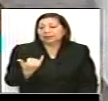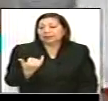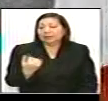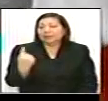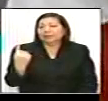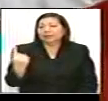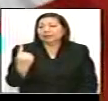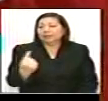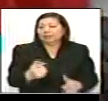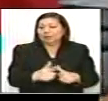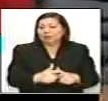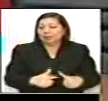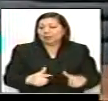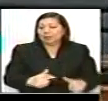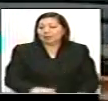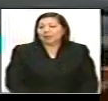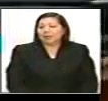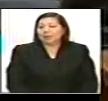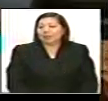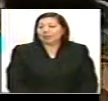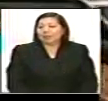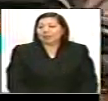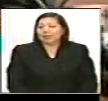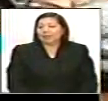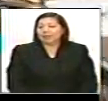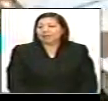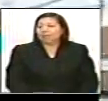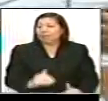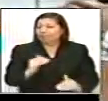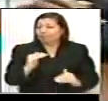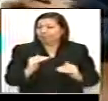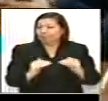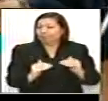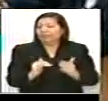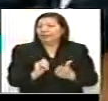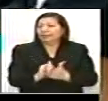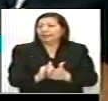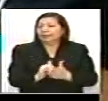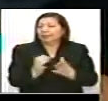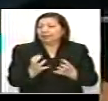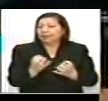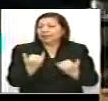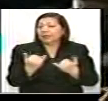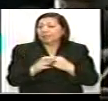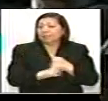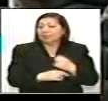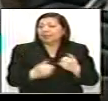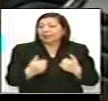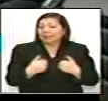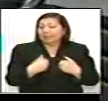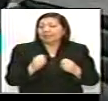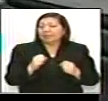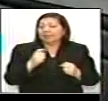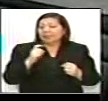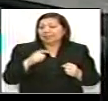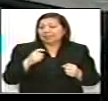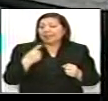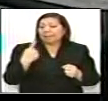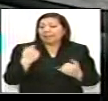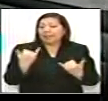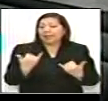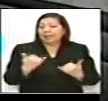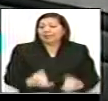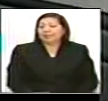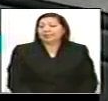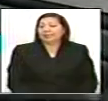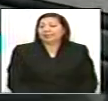cada localidad estar haciendo esas mediciones. Creo que el país tiene los recursos para eso